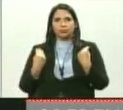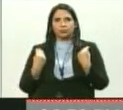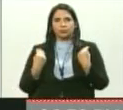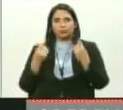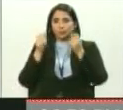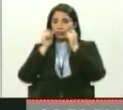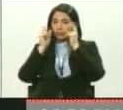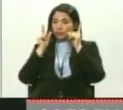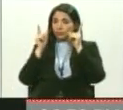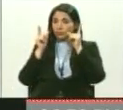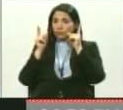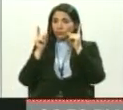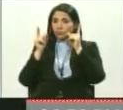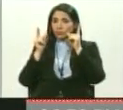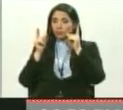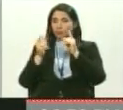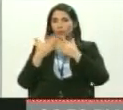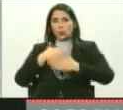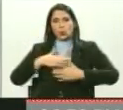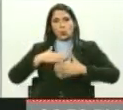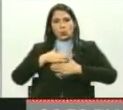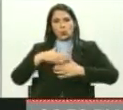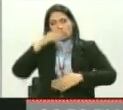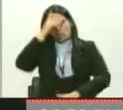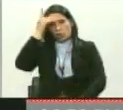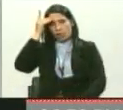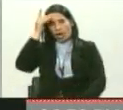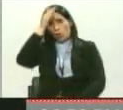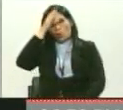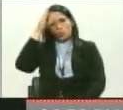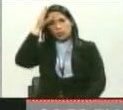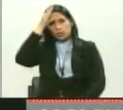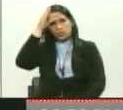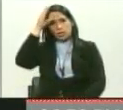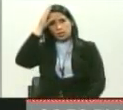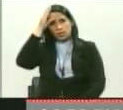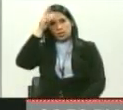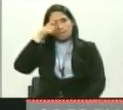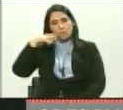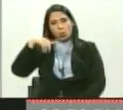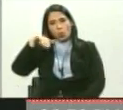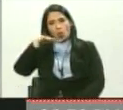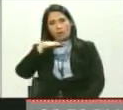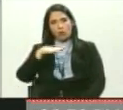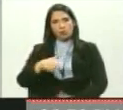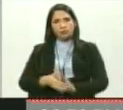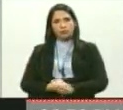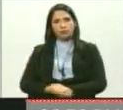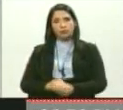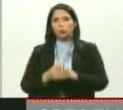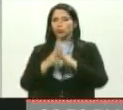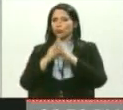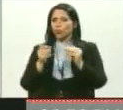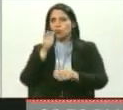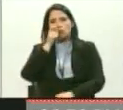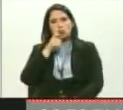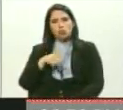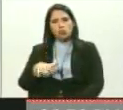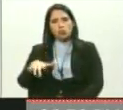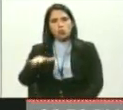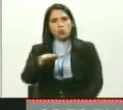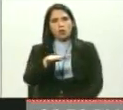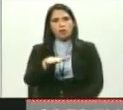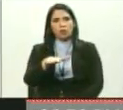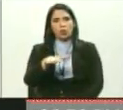sorprenderse gratamente, Diosdado, de la conciencia. La conciencia del pueblo, presidente. Pero de toda la población.